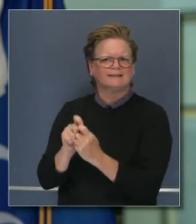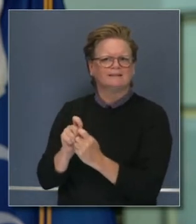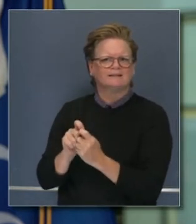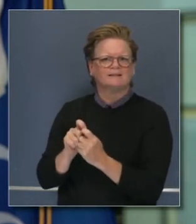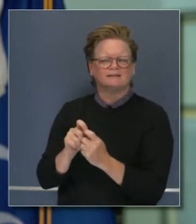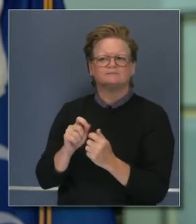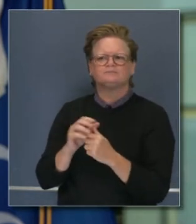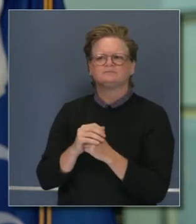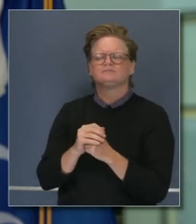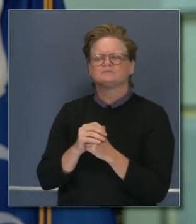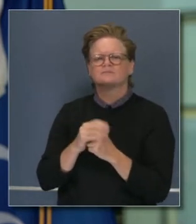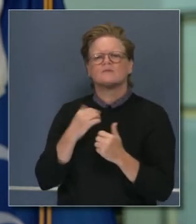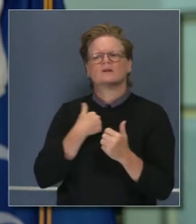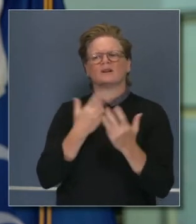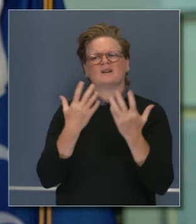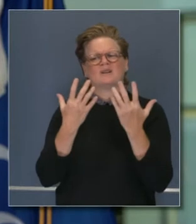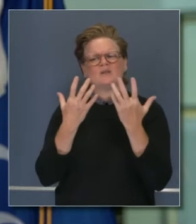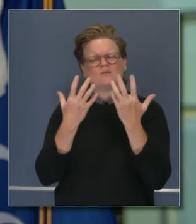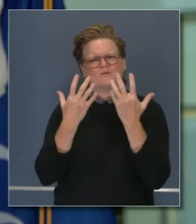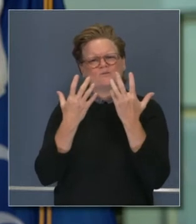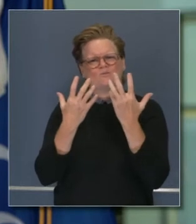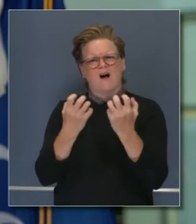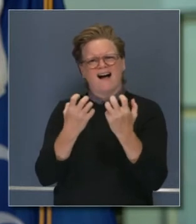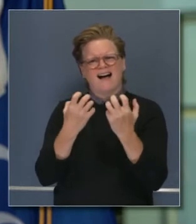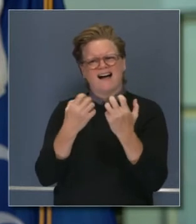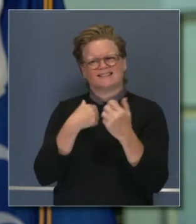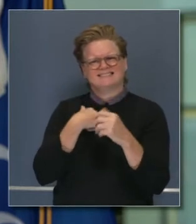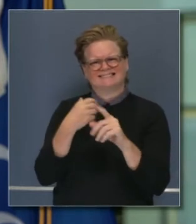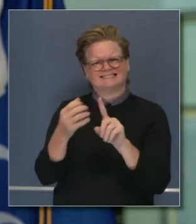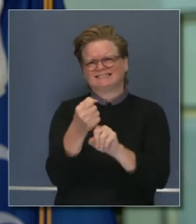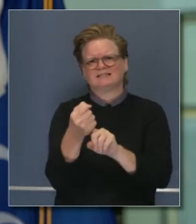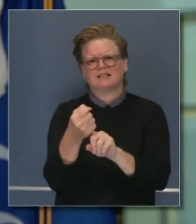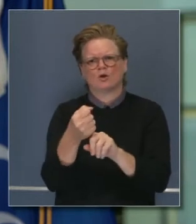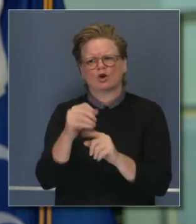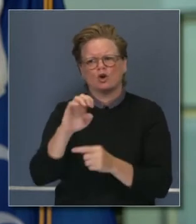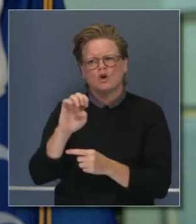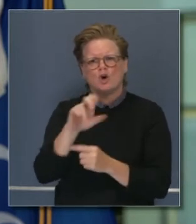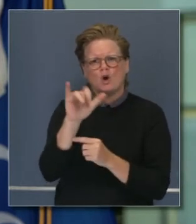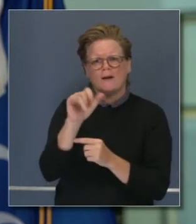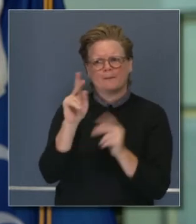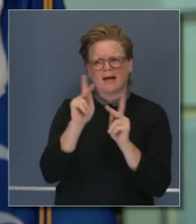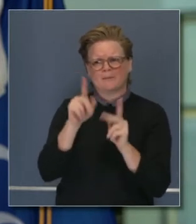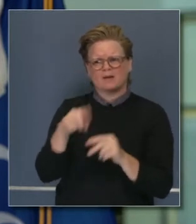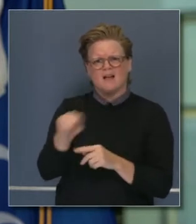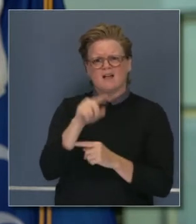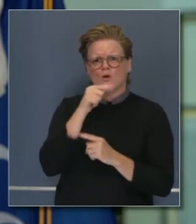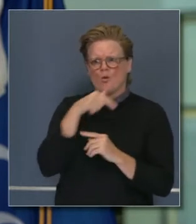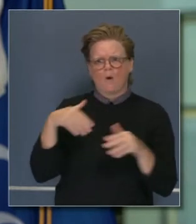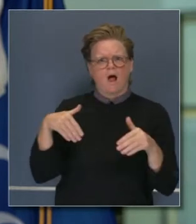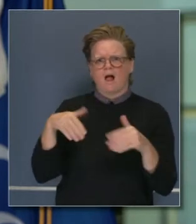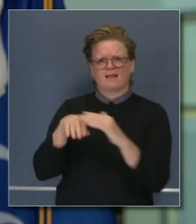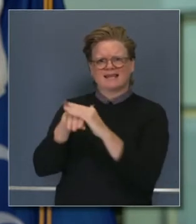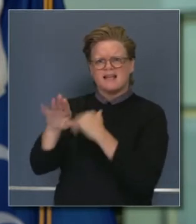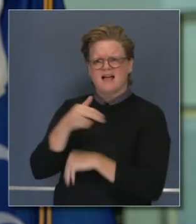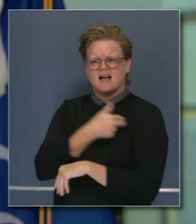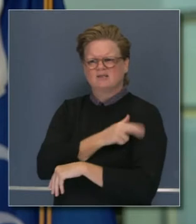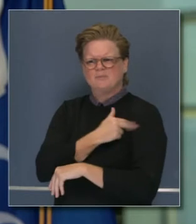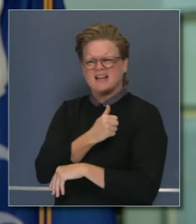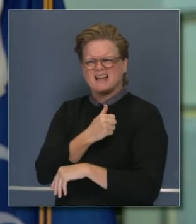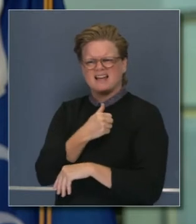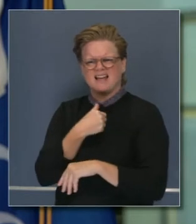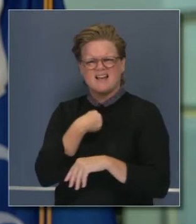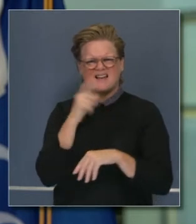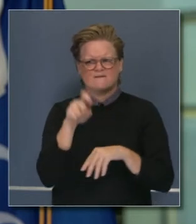tanto como se pueda a actuar lo más pronto posible, con anticipación, para